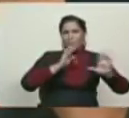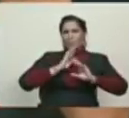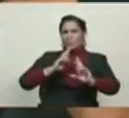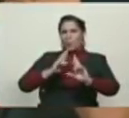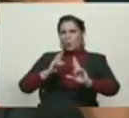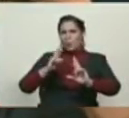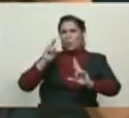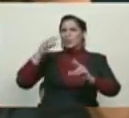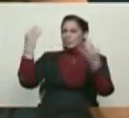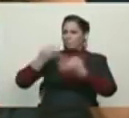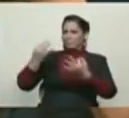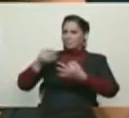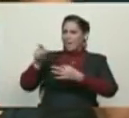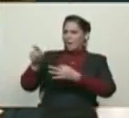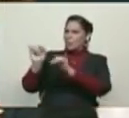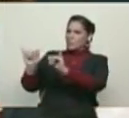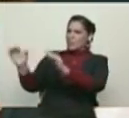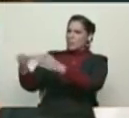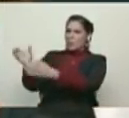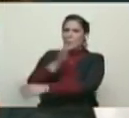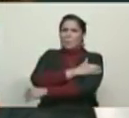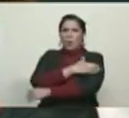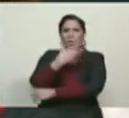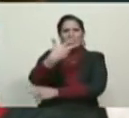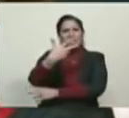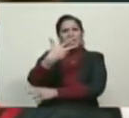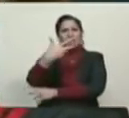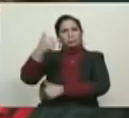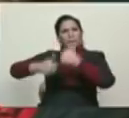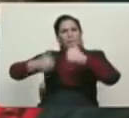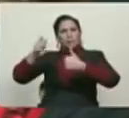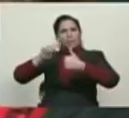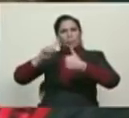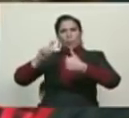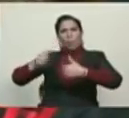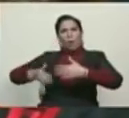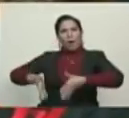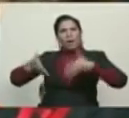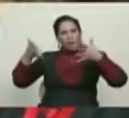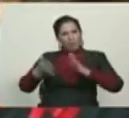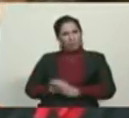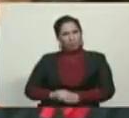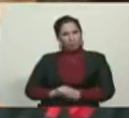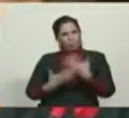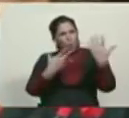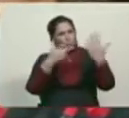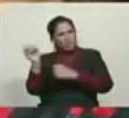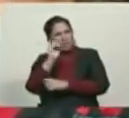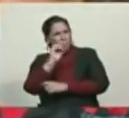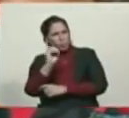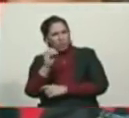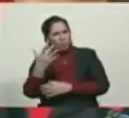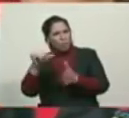también. Y ellos presentaron tres candidatos y no nos ganaron. ¿Dónde está su 80%?